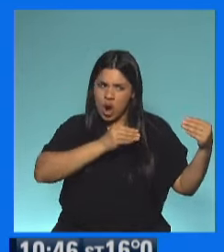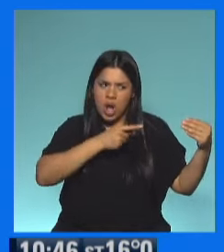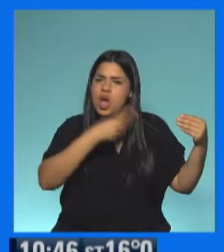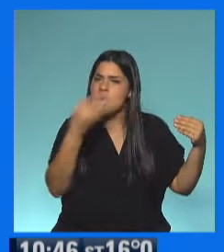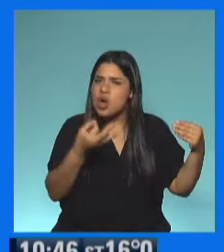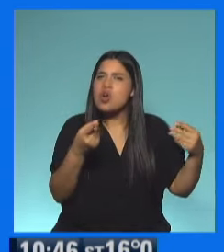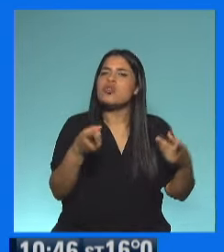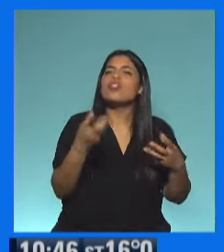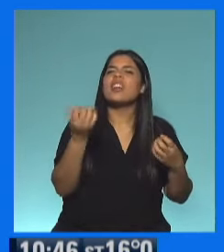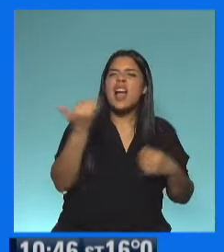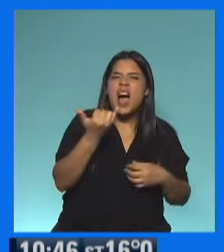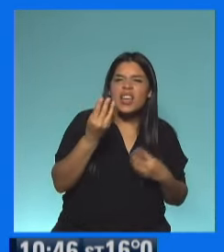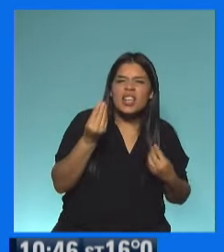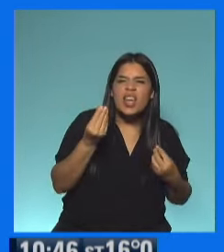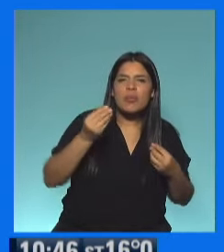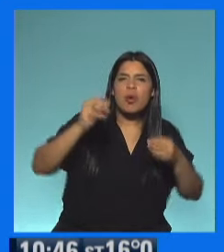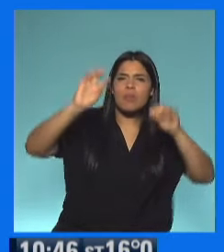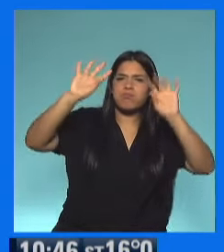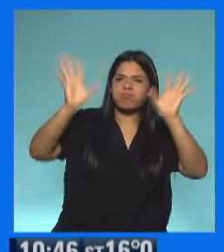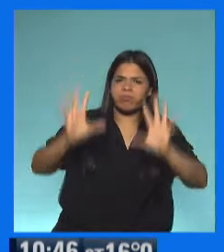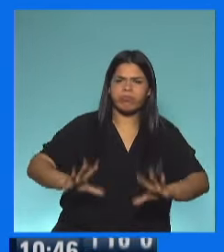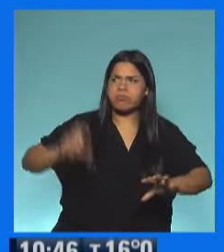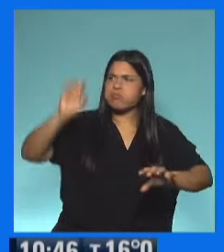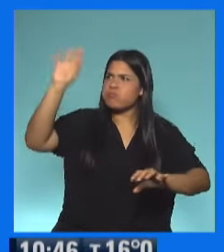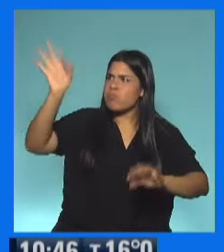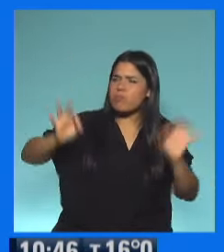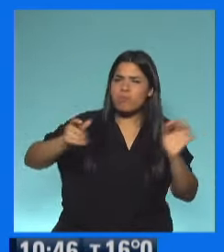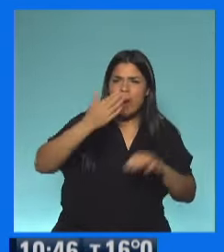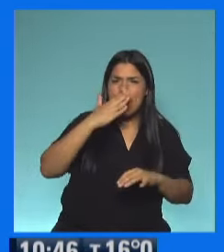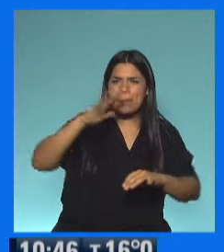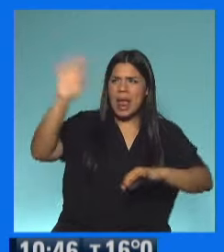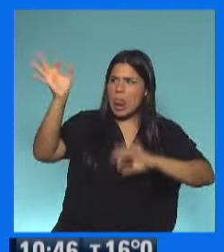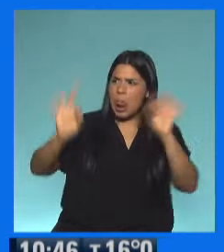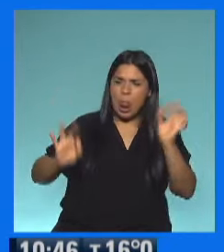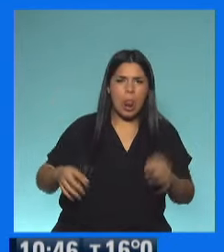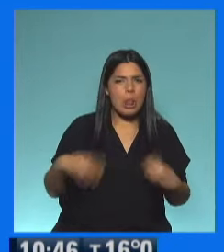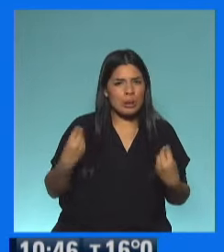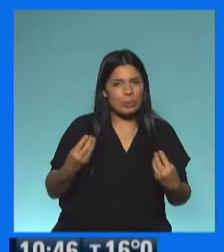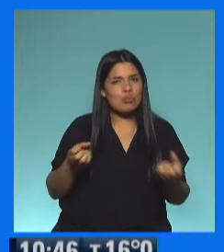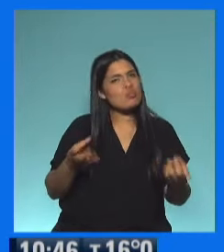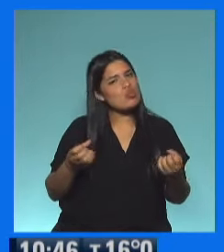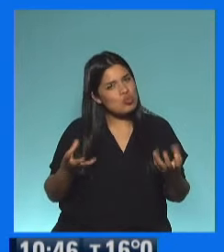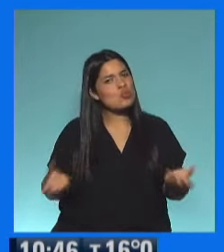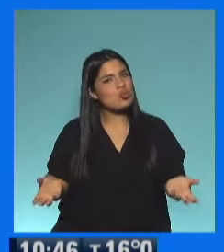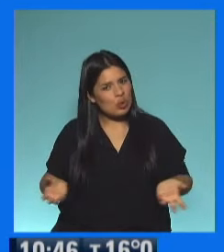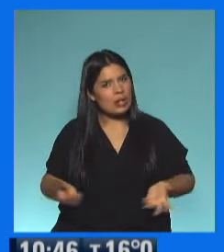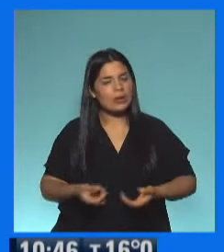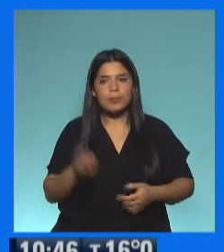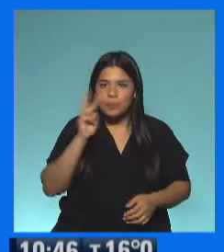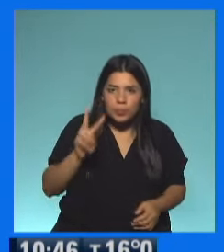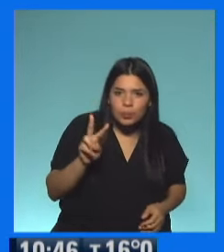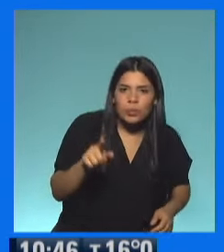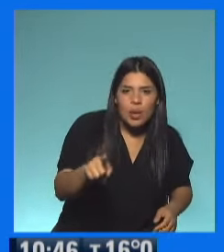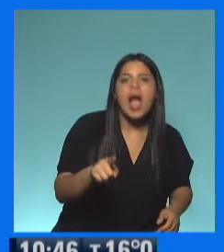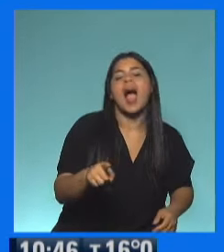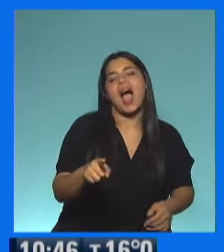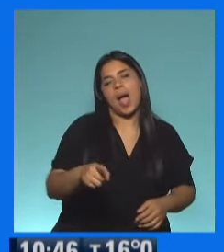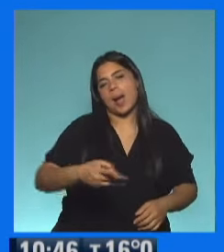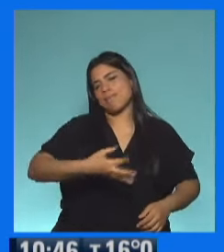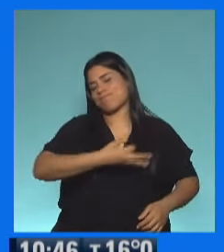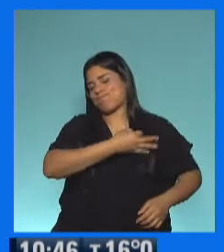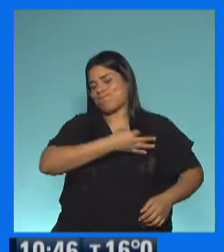de papel picado. Se entienden todas las letras, no como el nuestro que quedó todo apelotonado. Quedó hermoso quedó nuestro estandarte. Mirá, eso es un estandarte. Sí, la